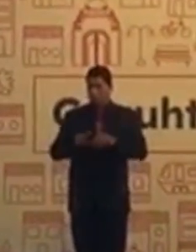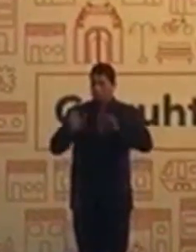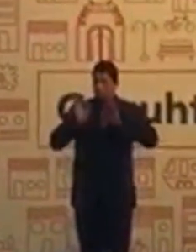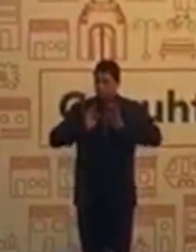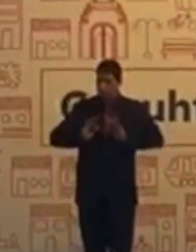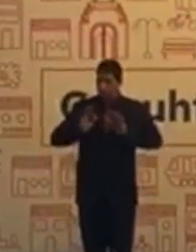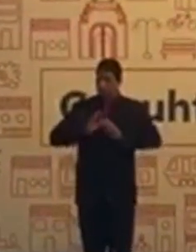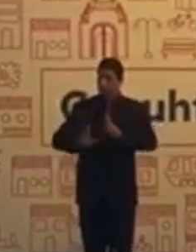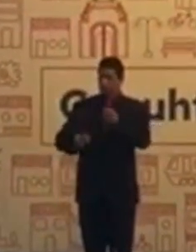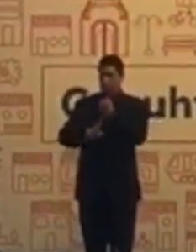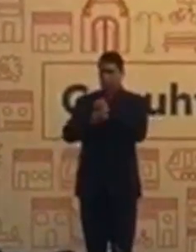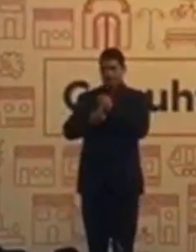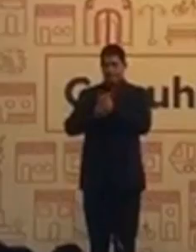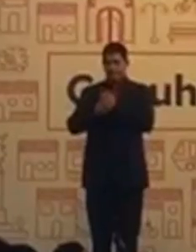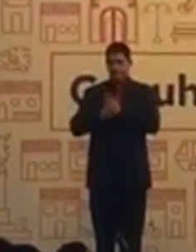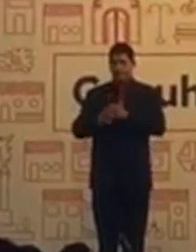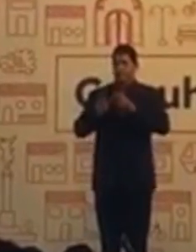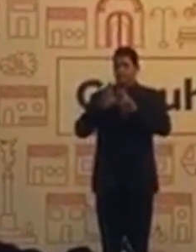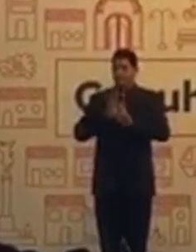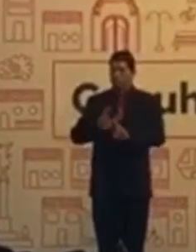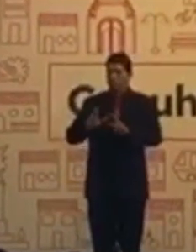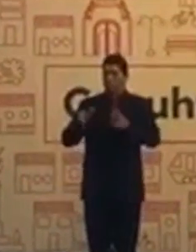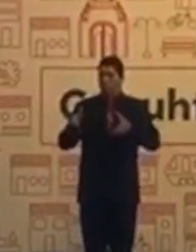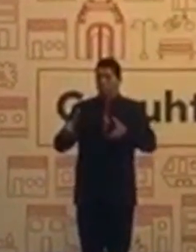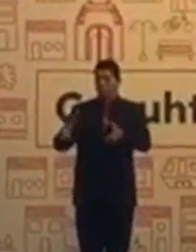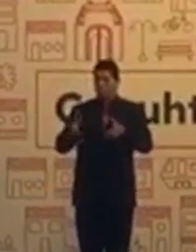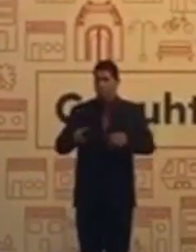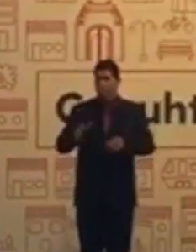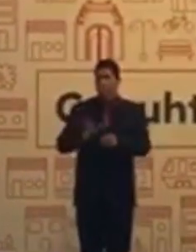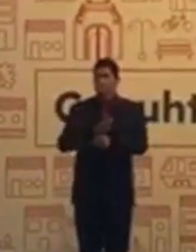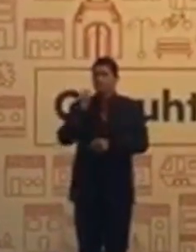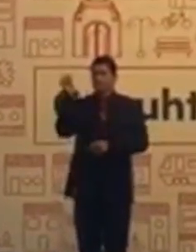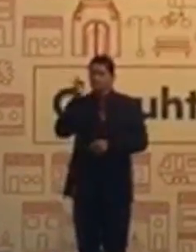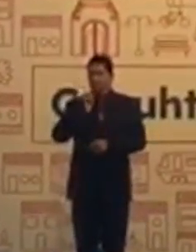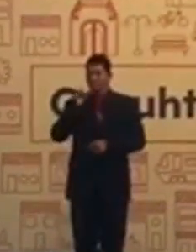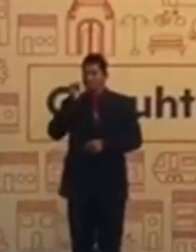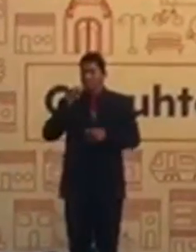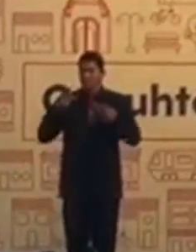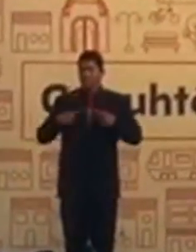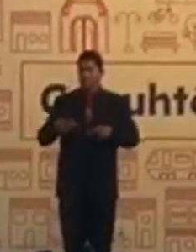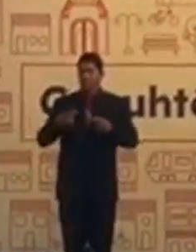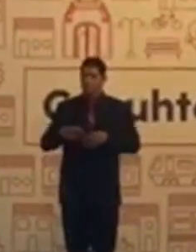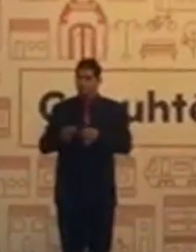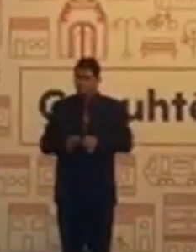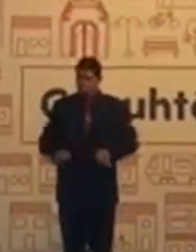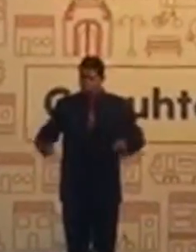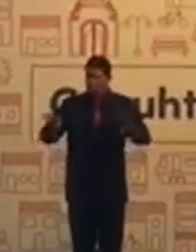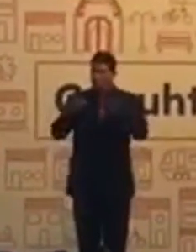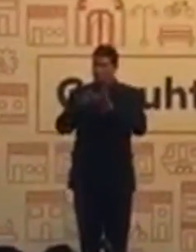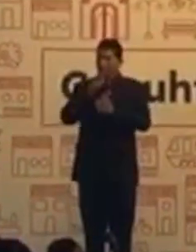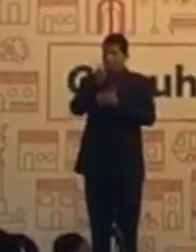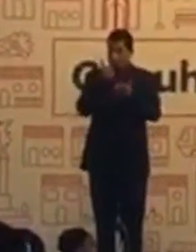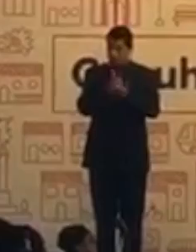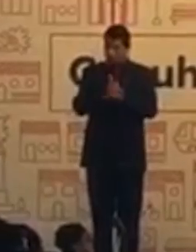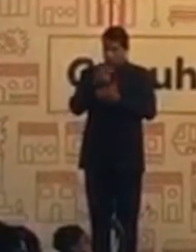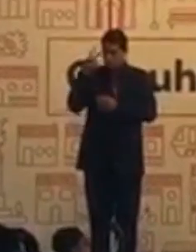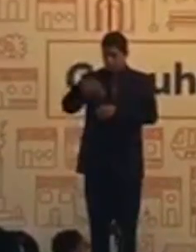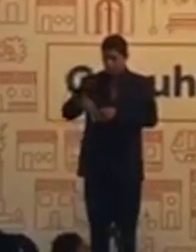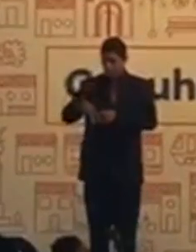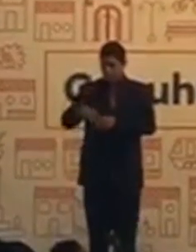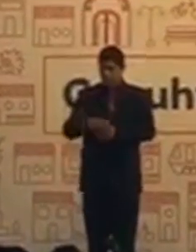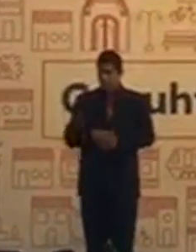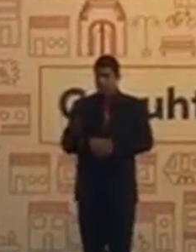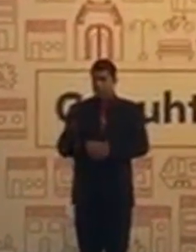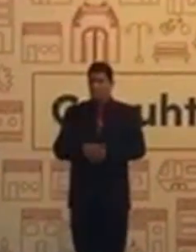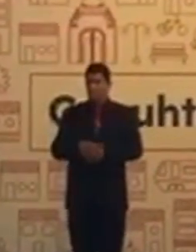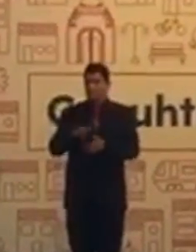la fuerza pública. Su vocación ha sido siempre parte de nuestra ciudad y por eso vamos a